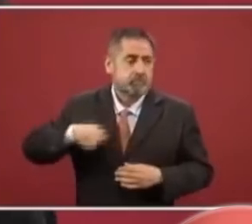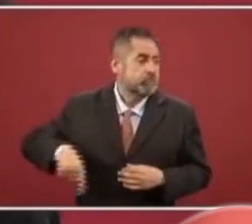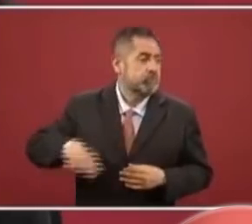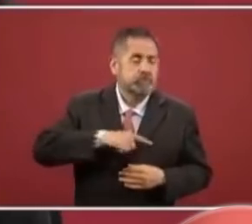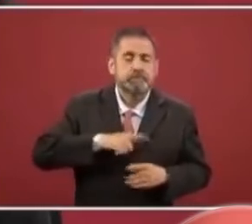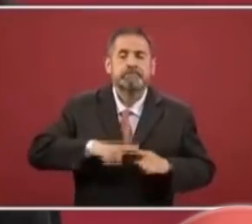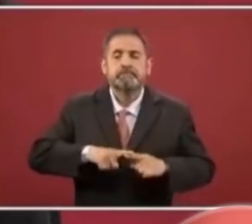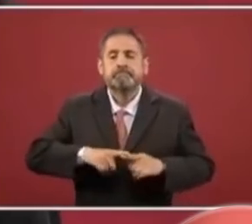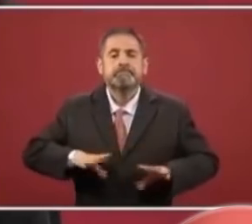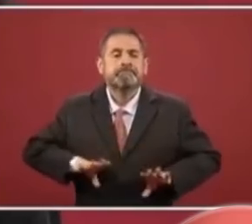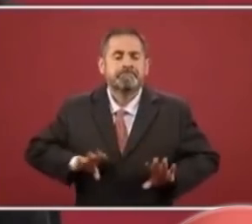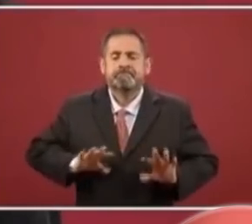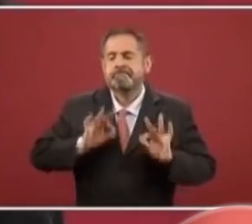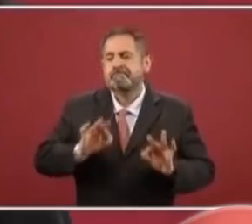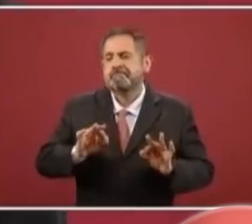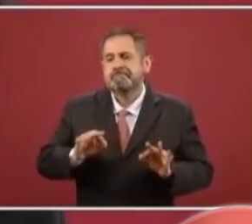pueblo.